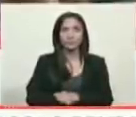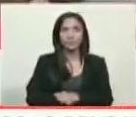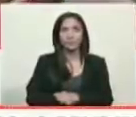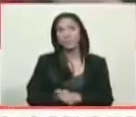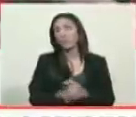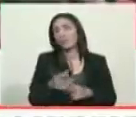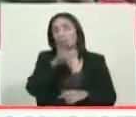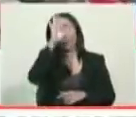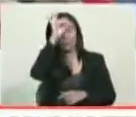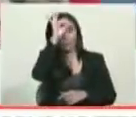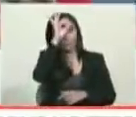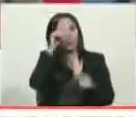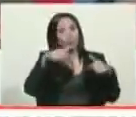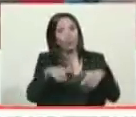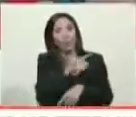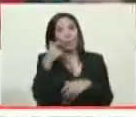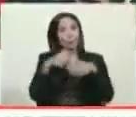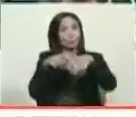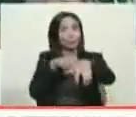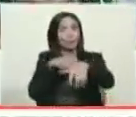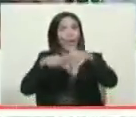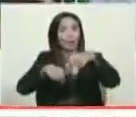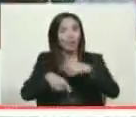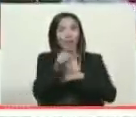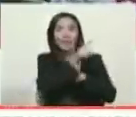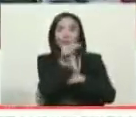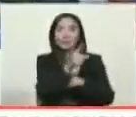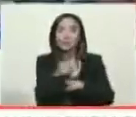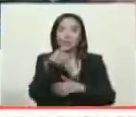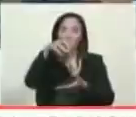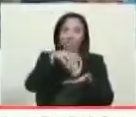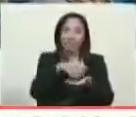ellos están viendo hoy esto que está ocurriendo aquí en el Zulia.